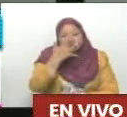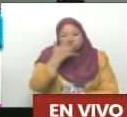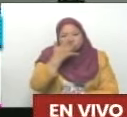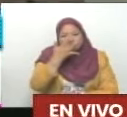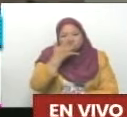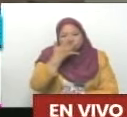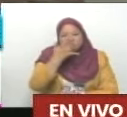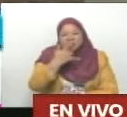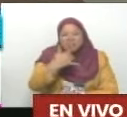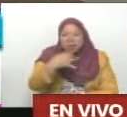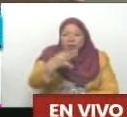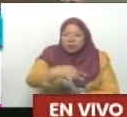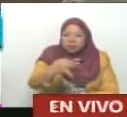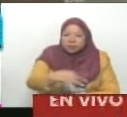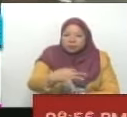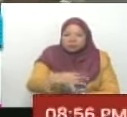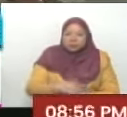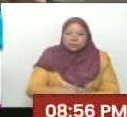traducía, dígame la verdad.